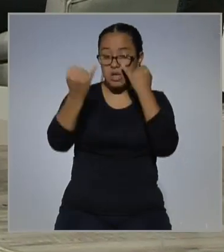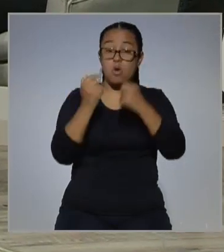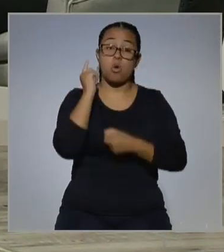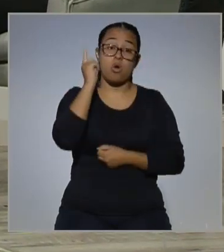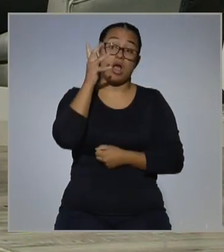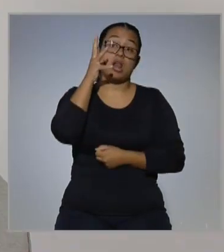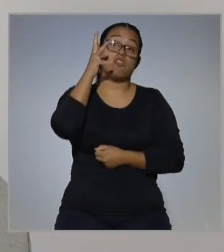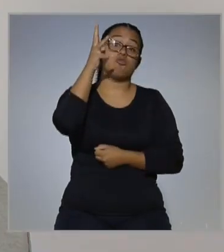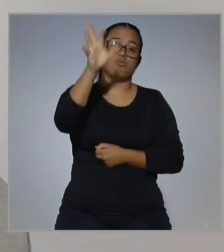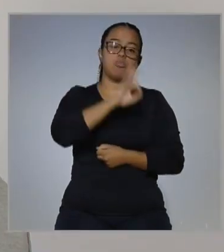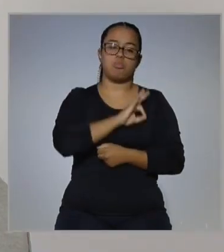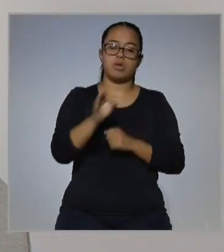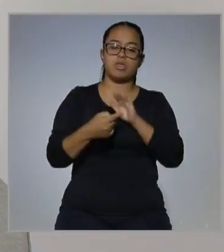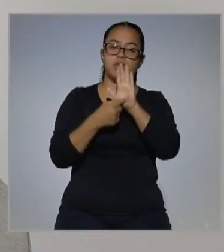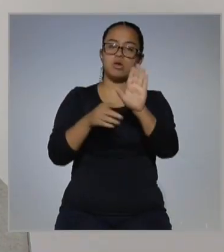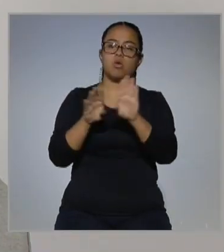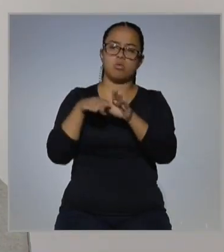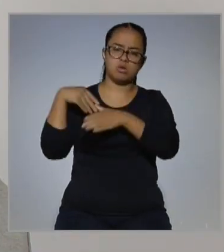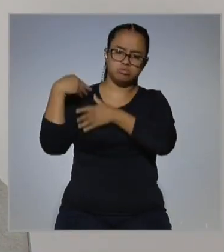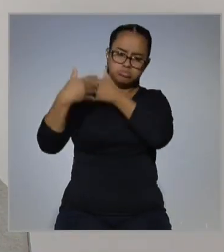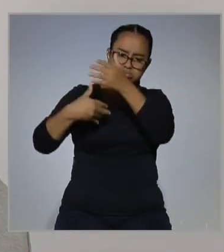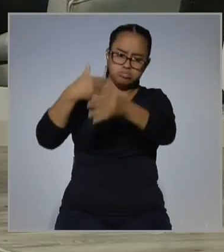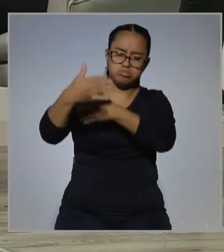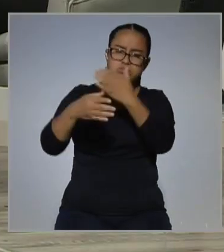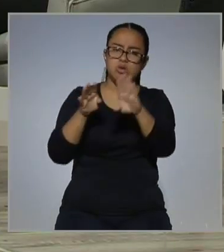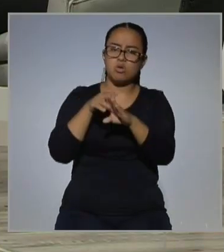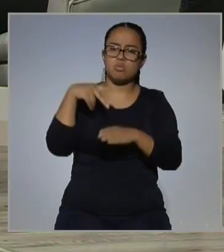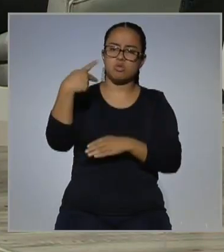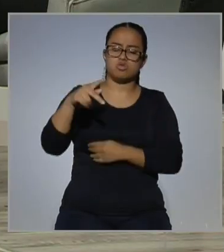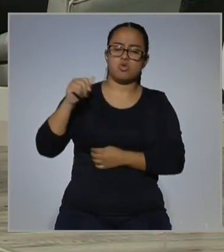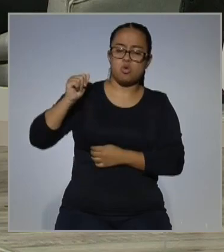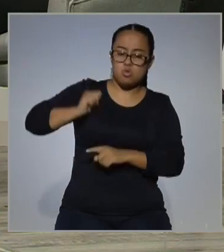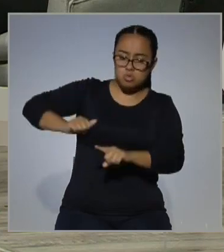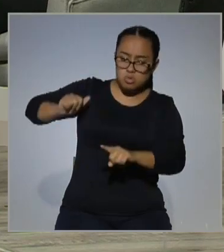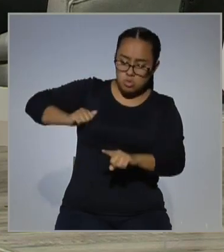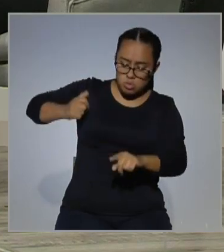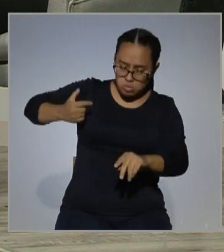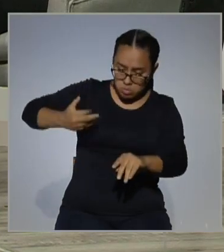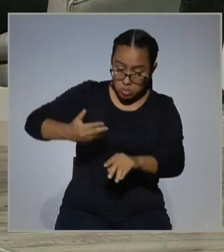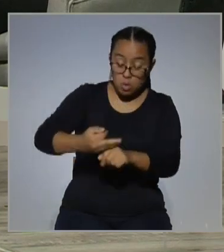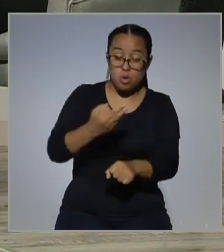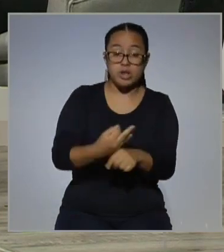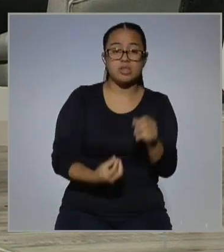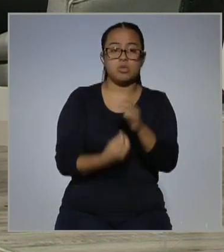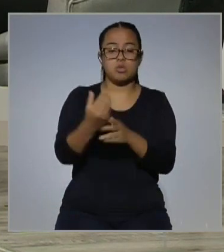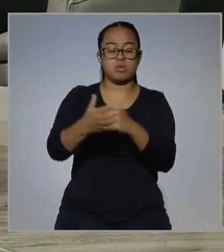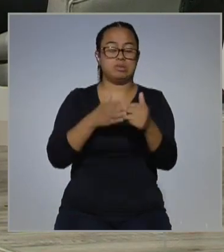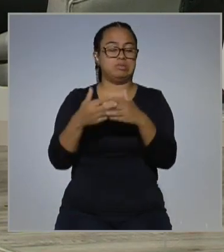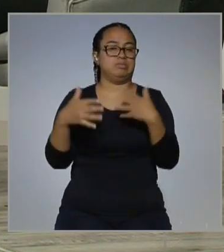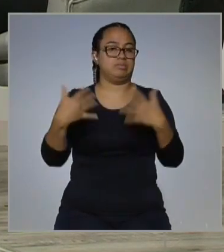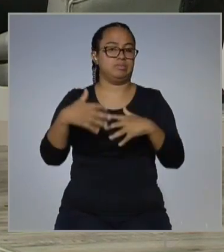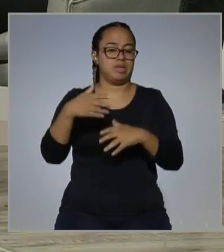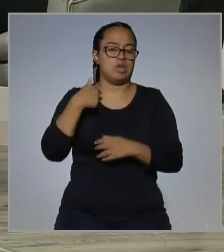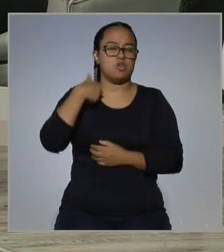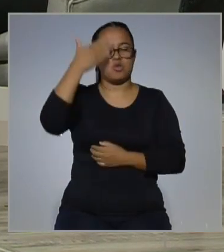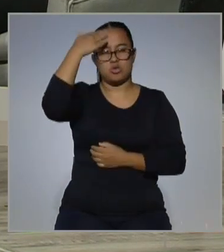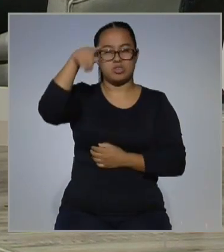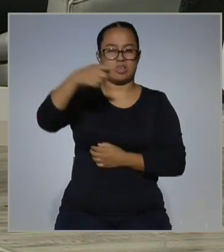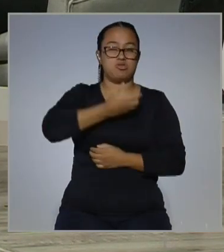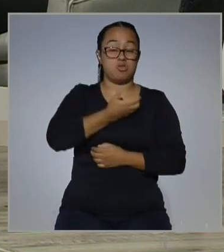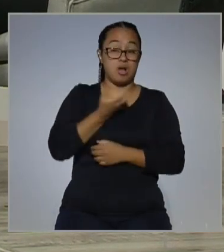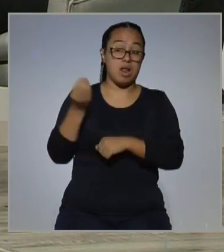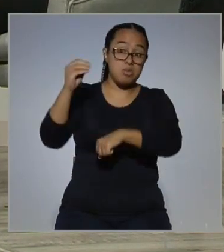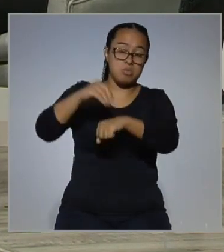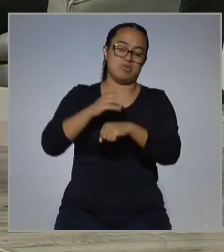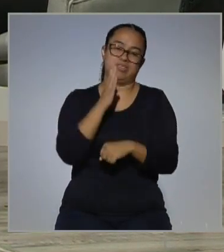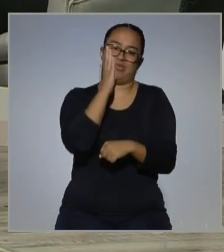un futuro puedan mostrar el paso del tiempo de las ofrendas desde las prehispánicas hasta la actualidad. Sé que no cabrían todas en el Zócalo capitalino,